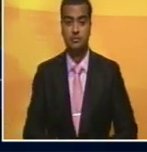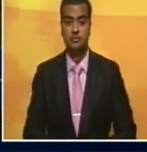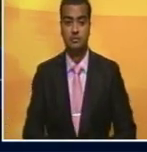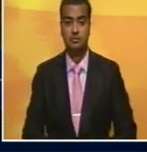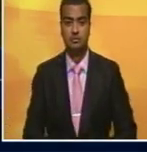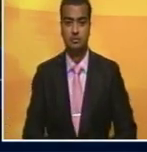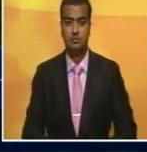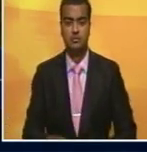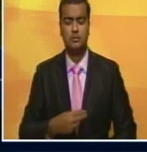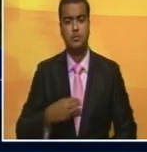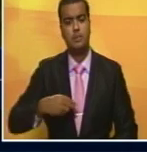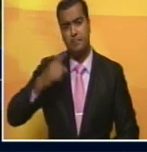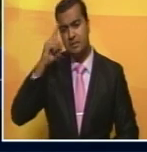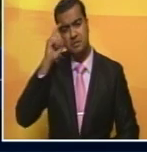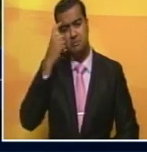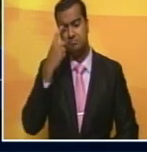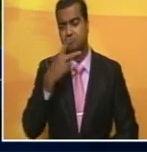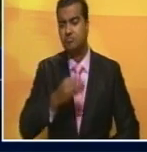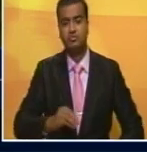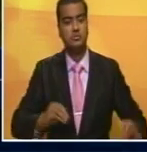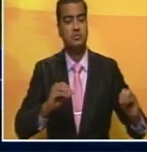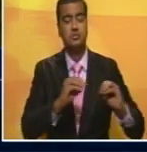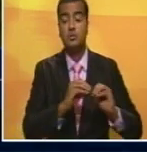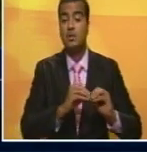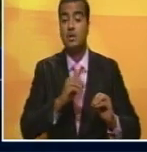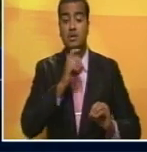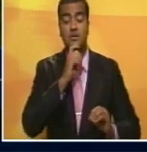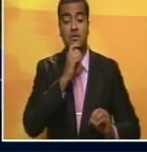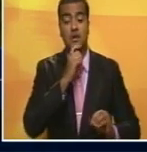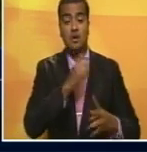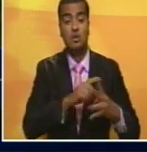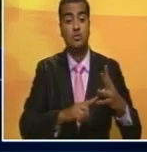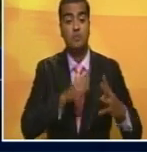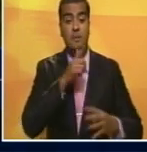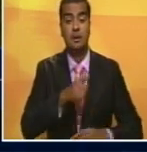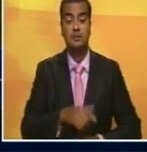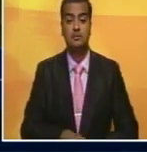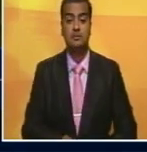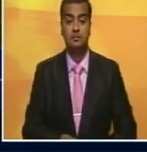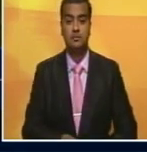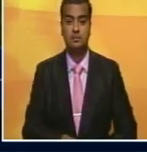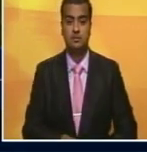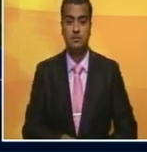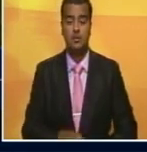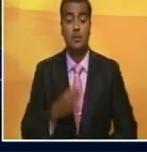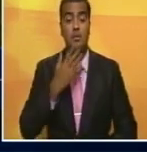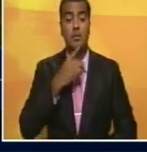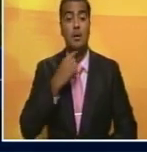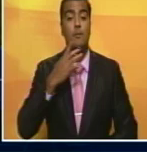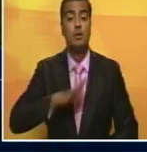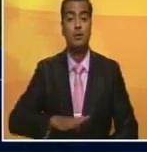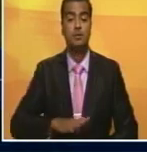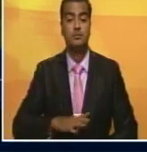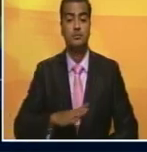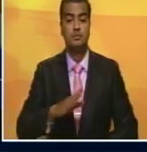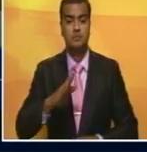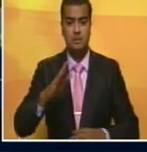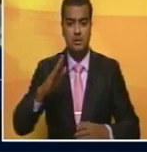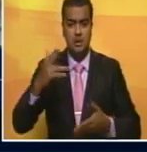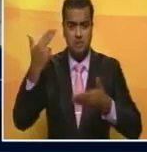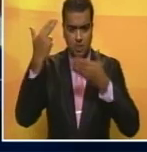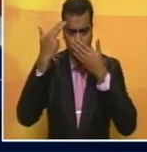Nos parece que no corresponden a la magnitud del daño causado, como es el delito de homicidio, el